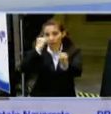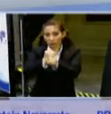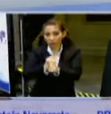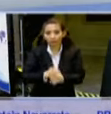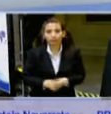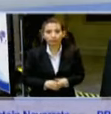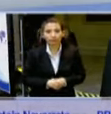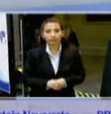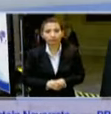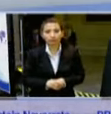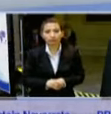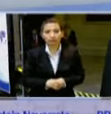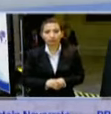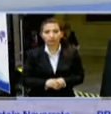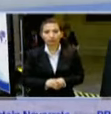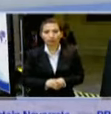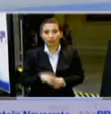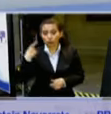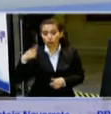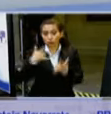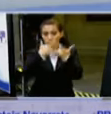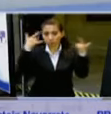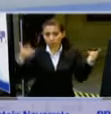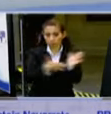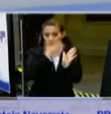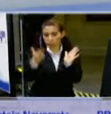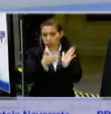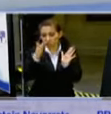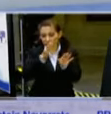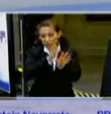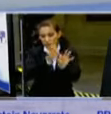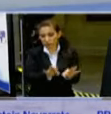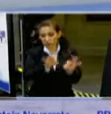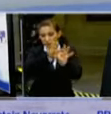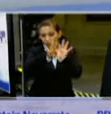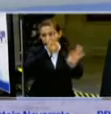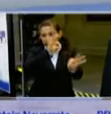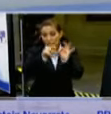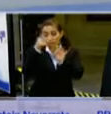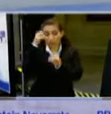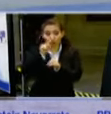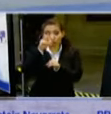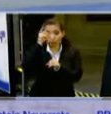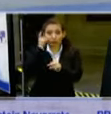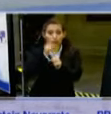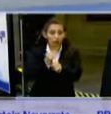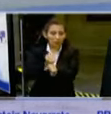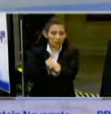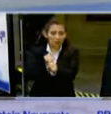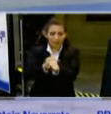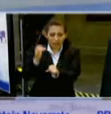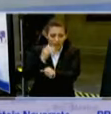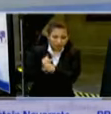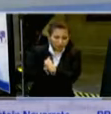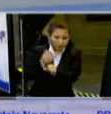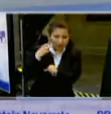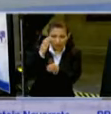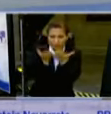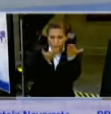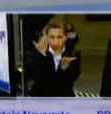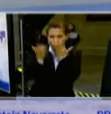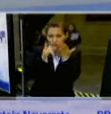Internacionales. De su trayectoria, destacan haber sido subdirectora de Investigación y Estudios Legislativos